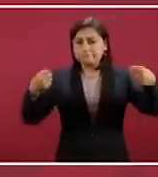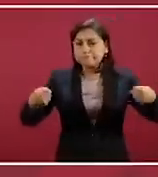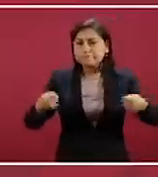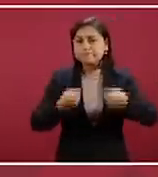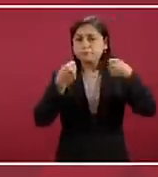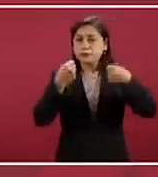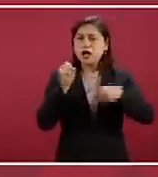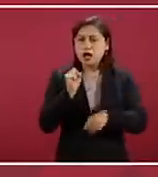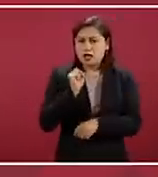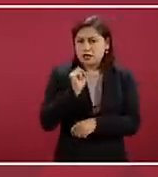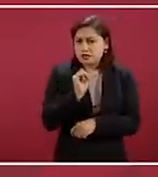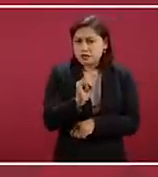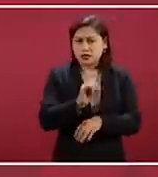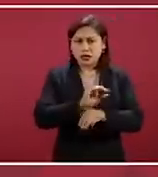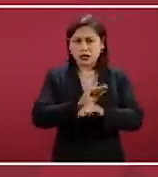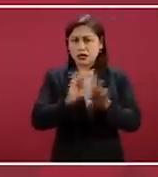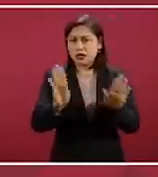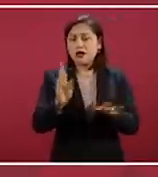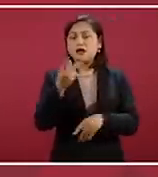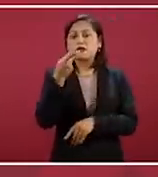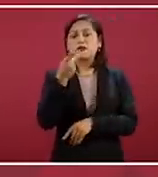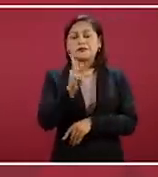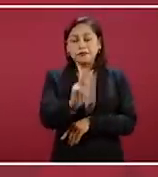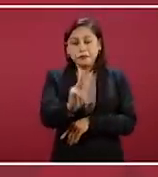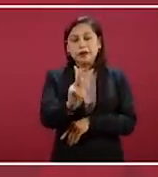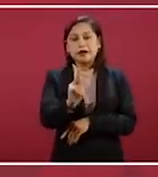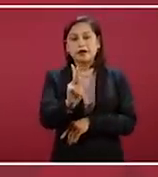hay comunicación,